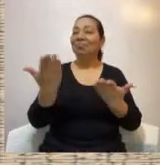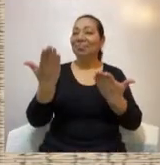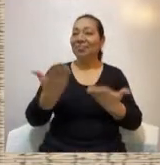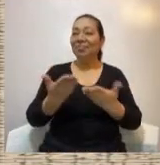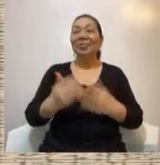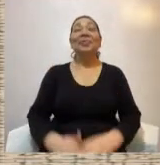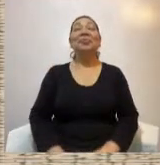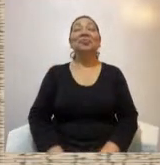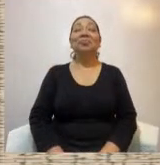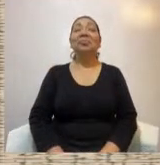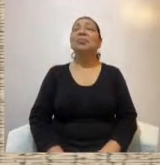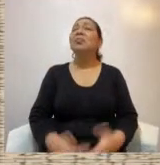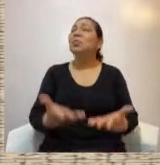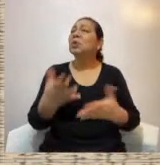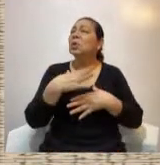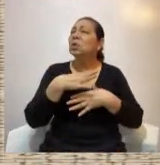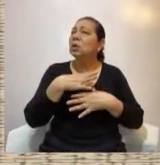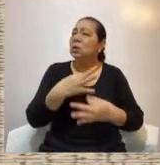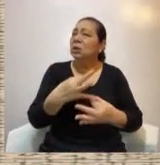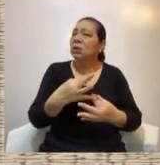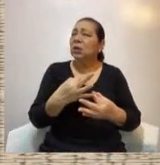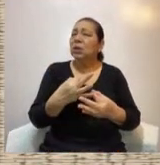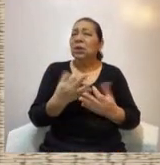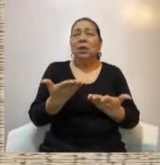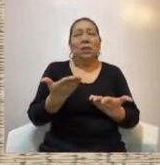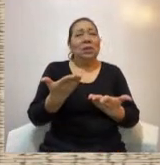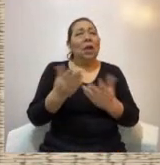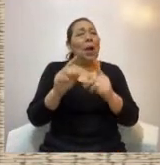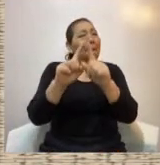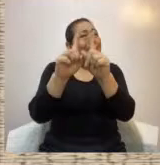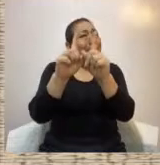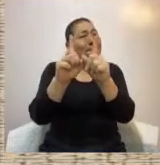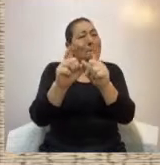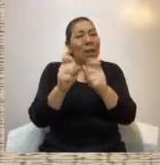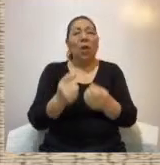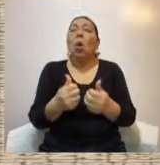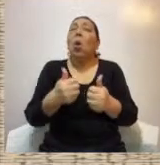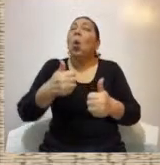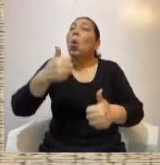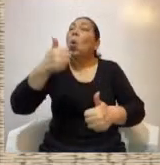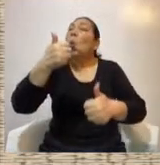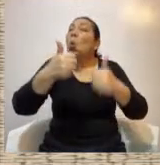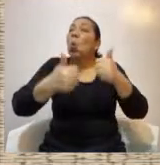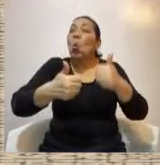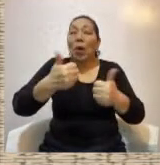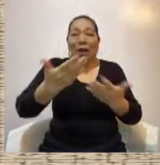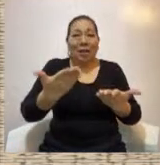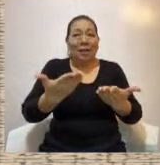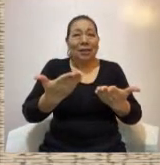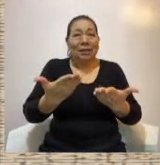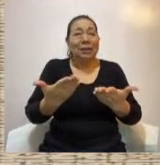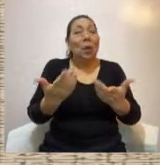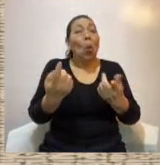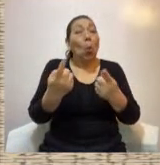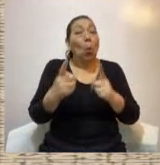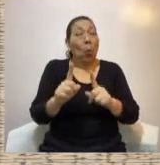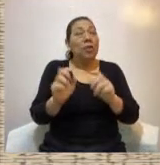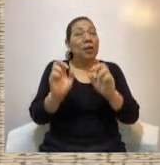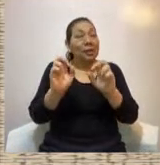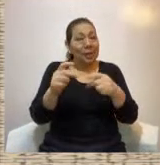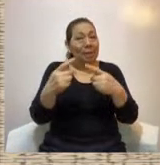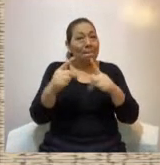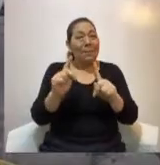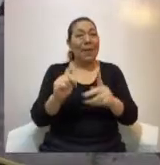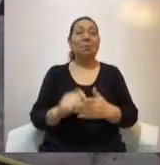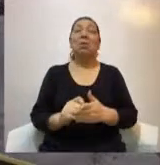gusto. Bien, me gustaría empezar preguntándote cuáles son los hechos del caso